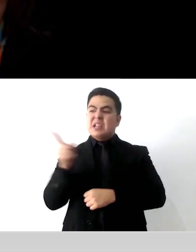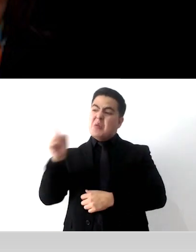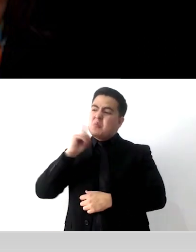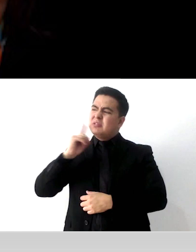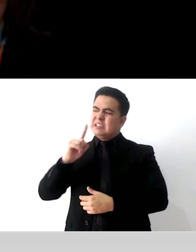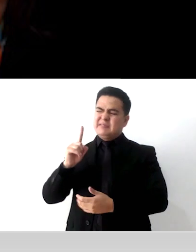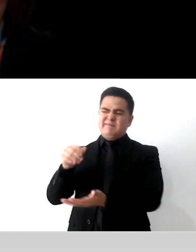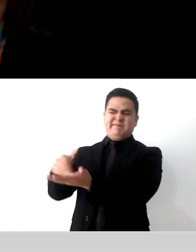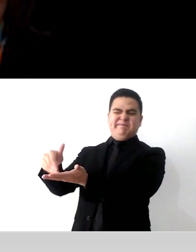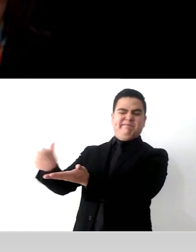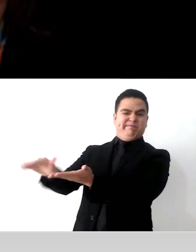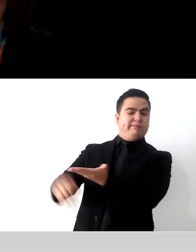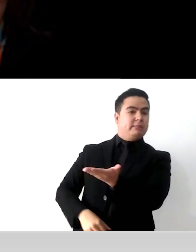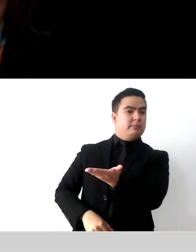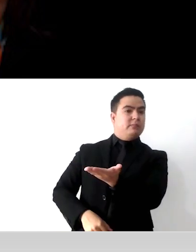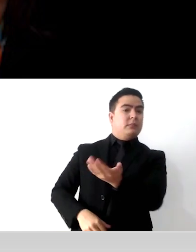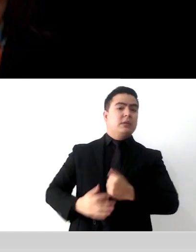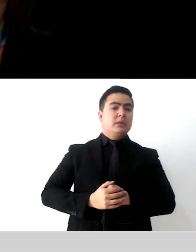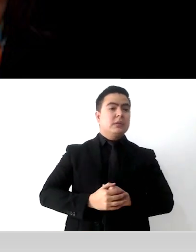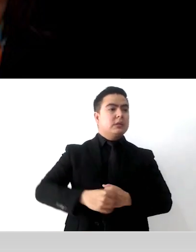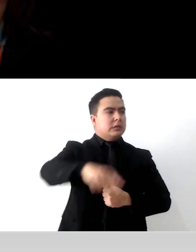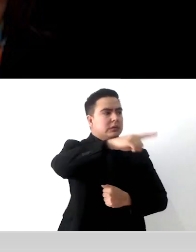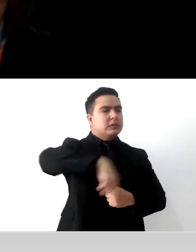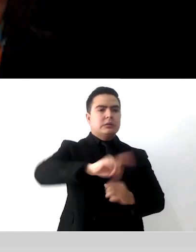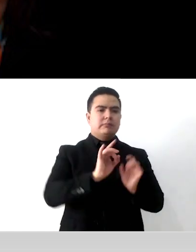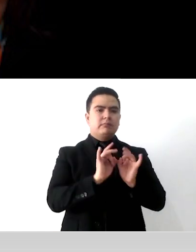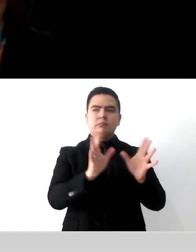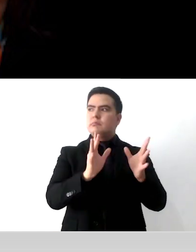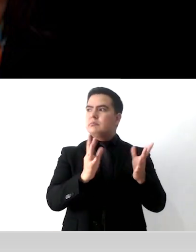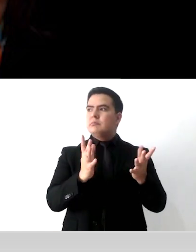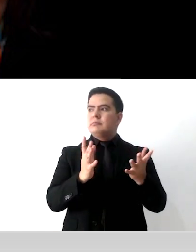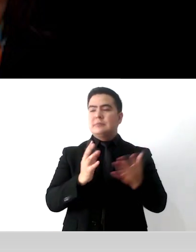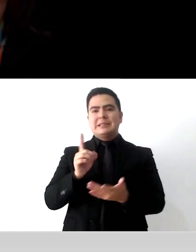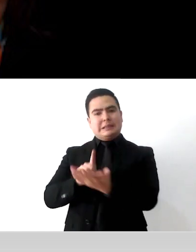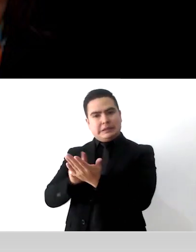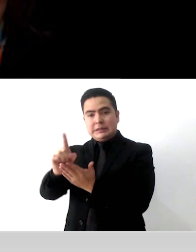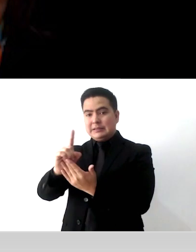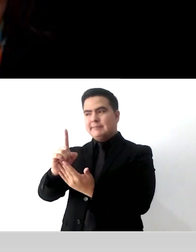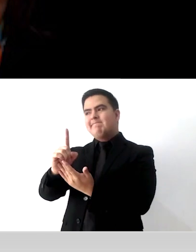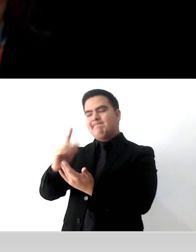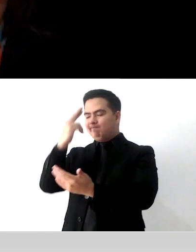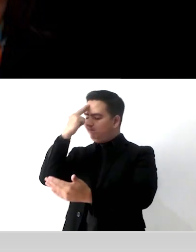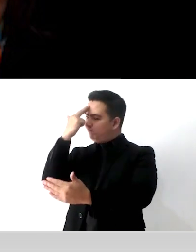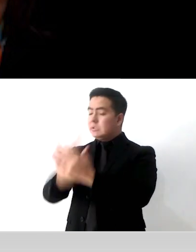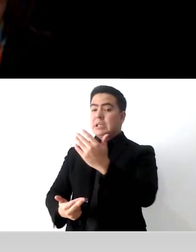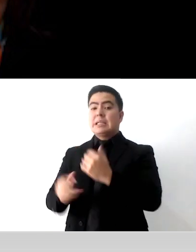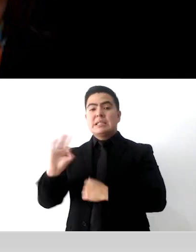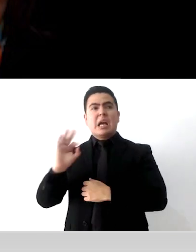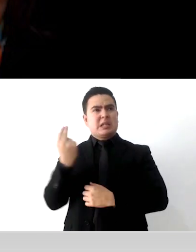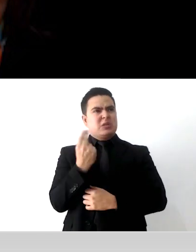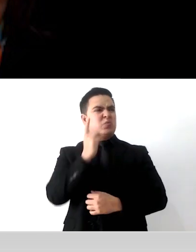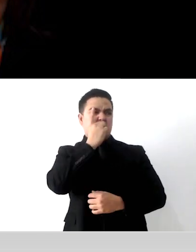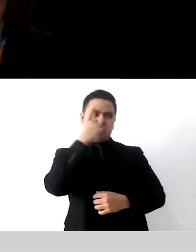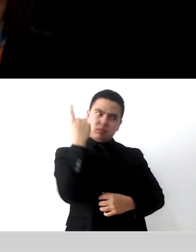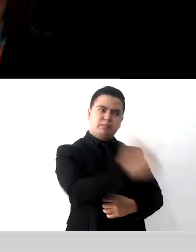activar los mecanismos de responsabilidad administrativos, judiciales, hasta penales de ser necesario, porque no por el solo